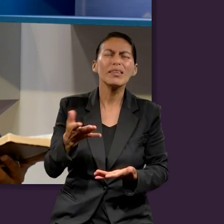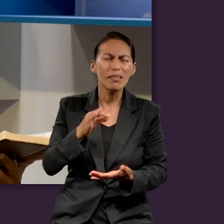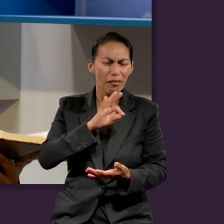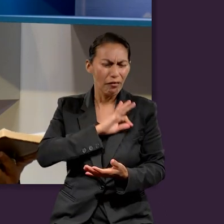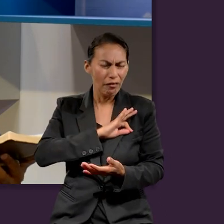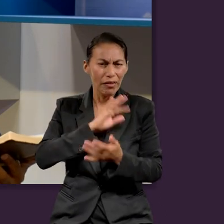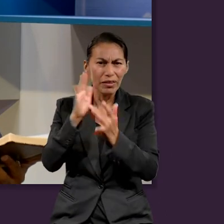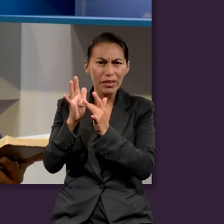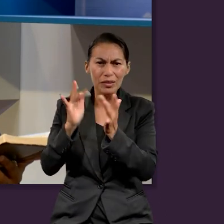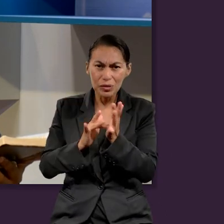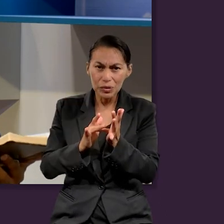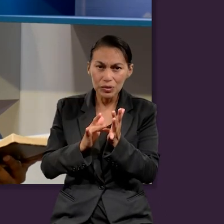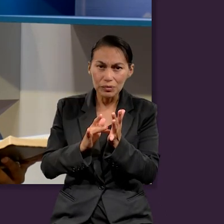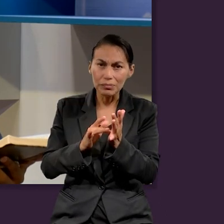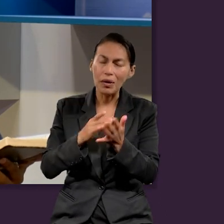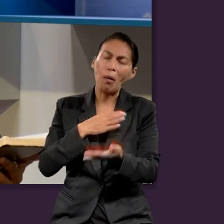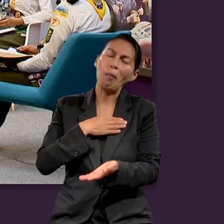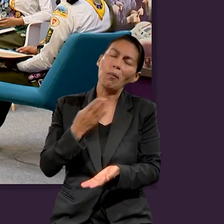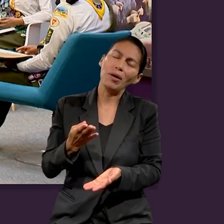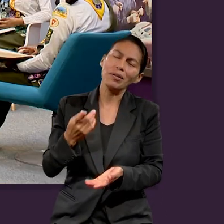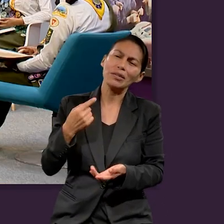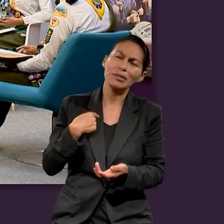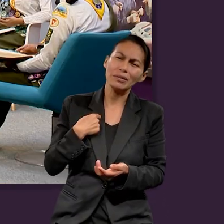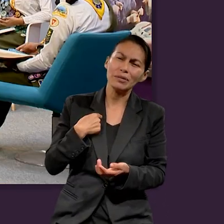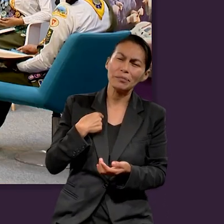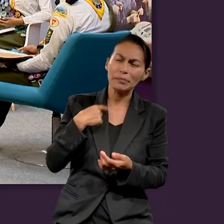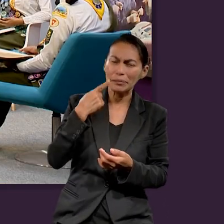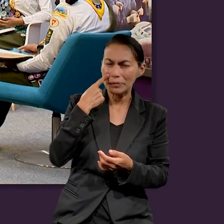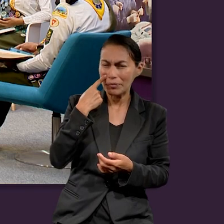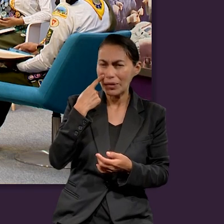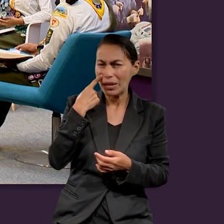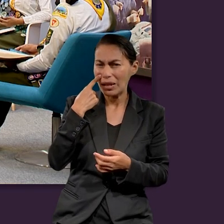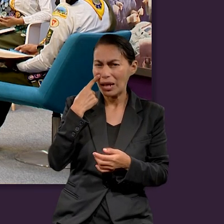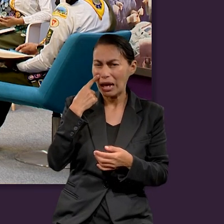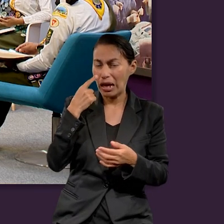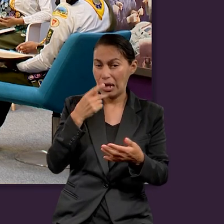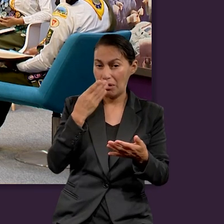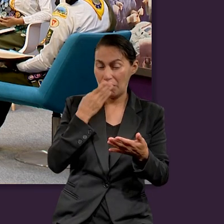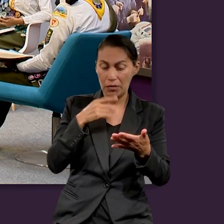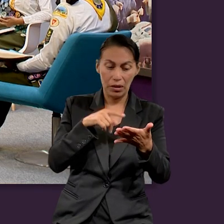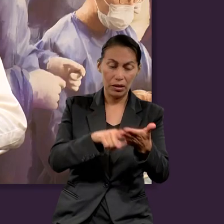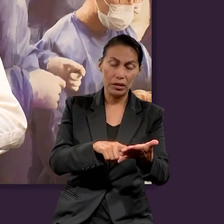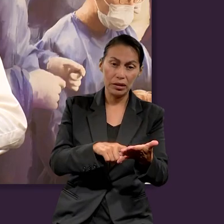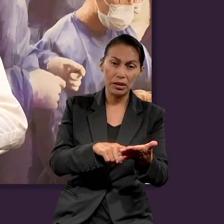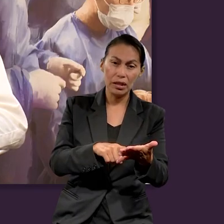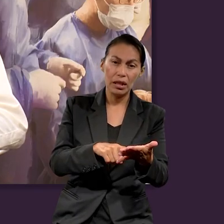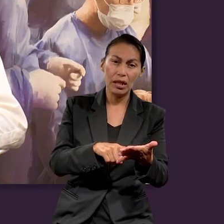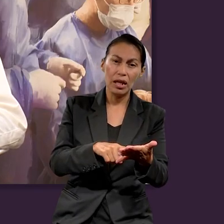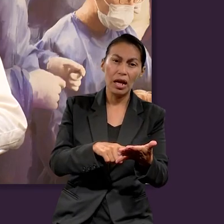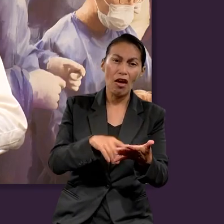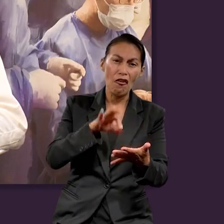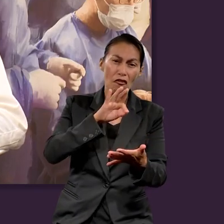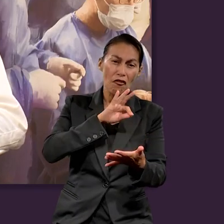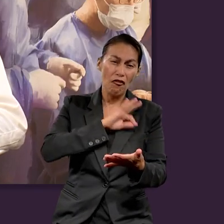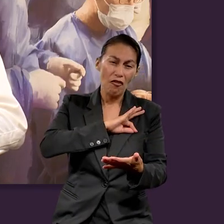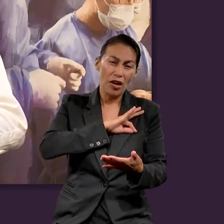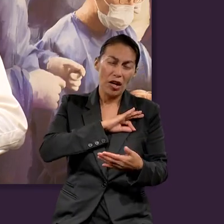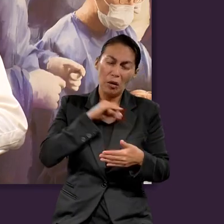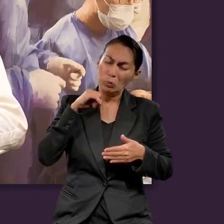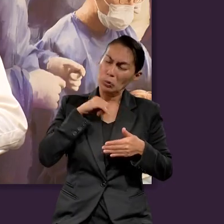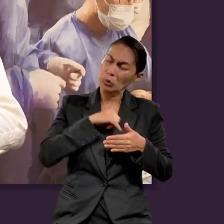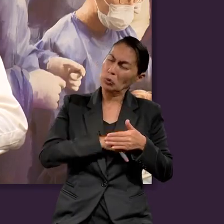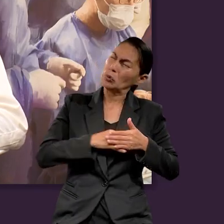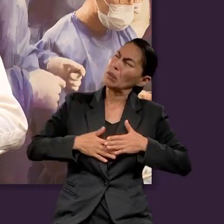conocen que es la fe de Jesús Bueno a mí una parte de la lección me llamó mucho la atención donde nos dice exactamente que es la fe de Jesús